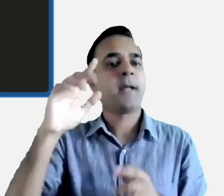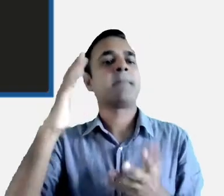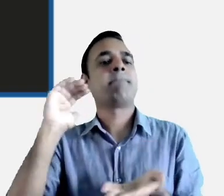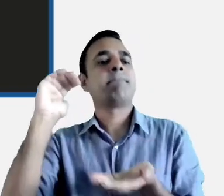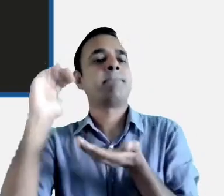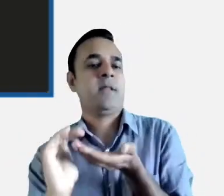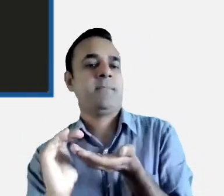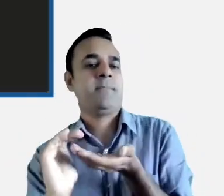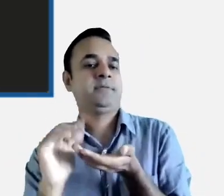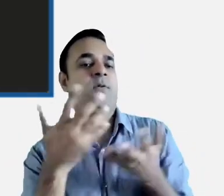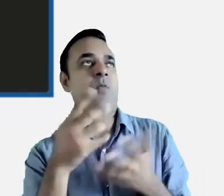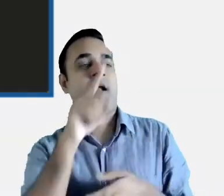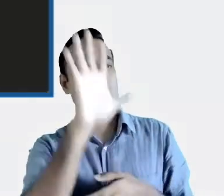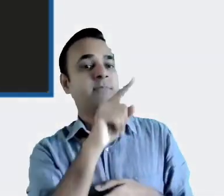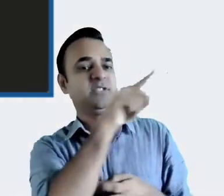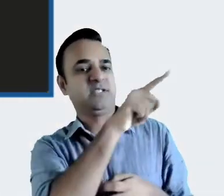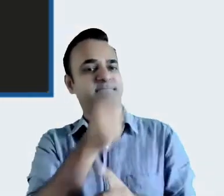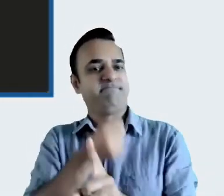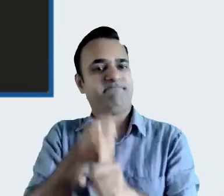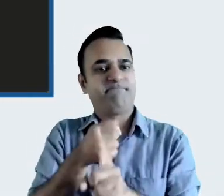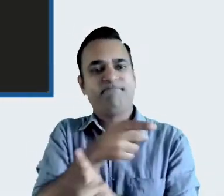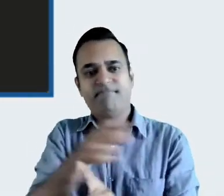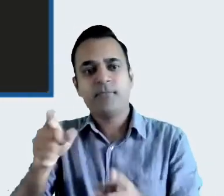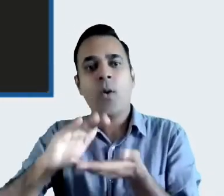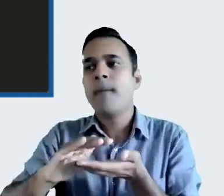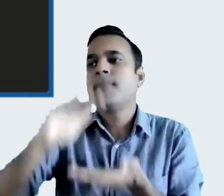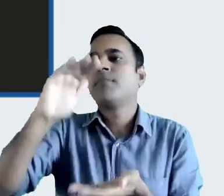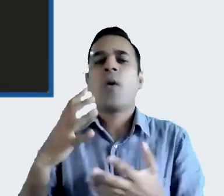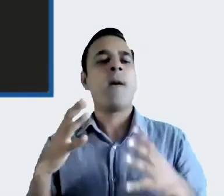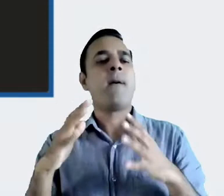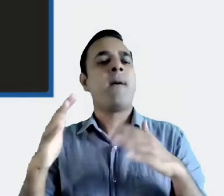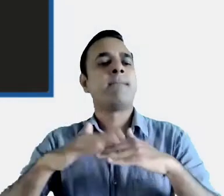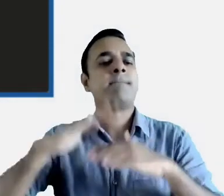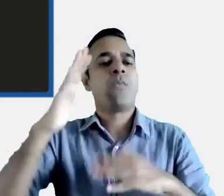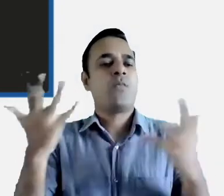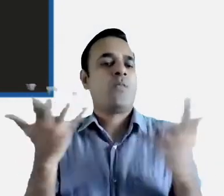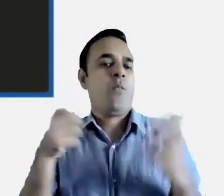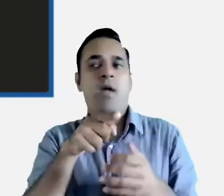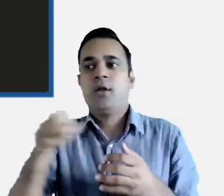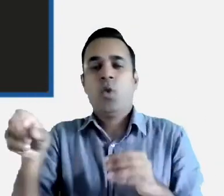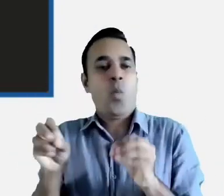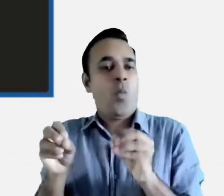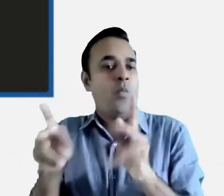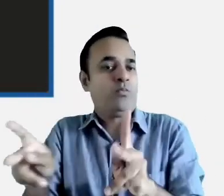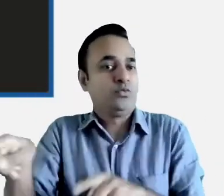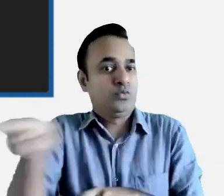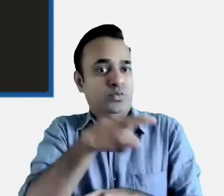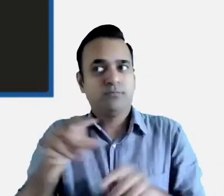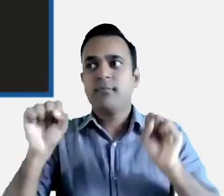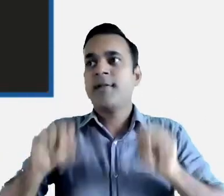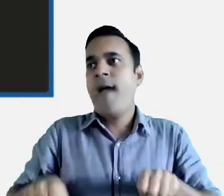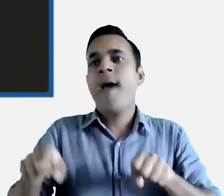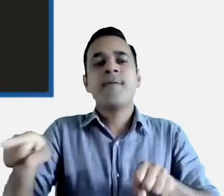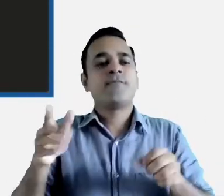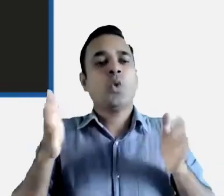y más resiliente. De esa manera, los objetivos del Acuerdo de París en materia de mitigación y